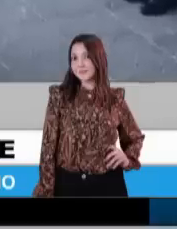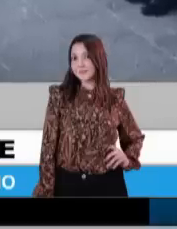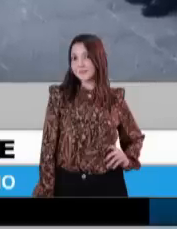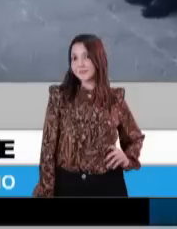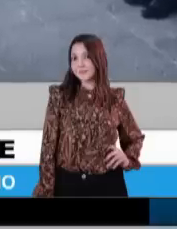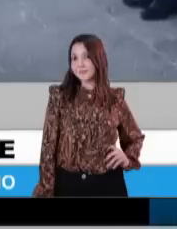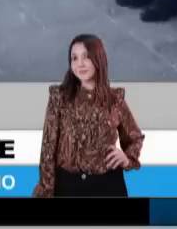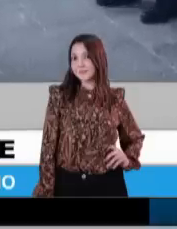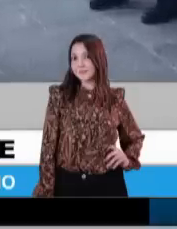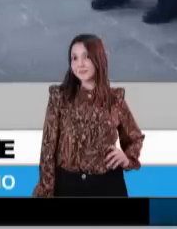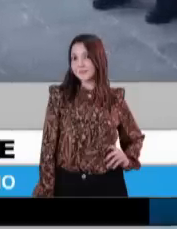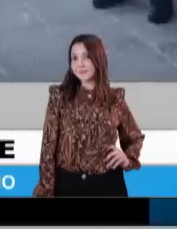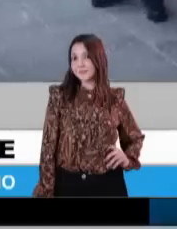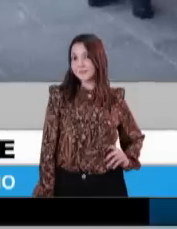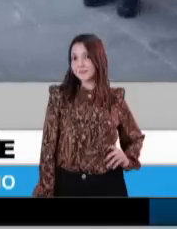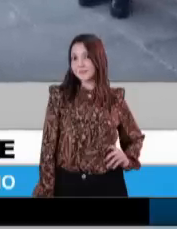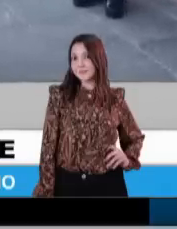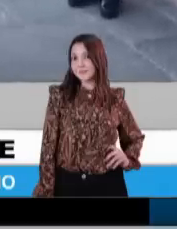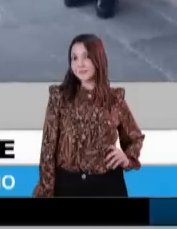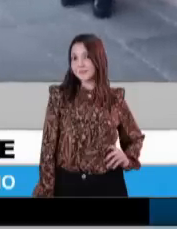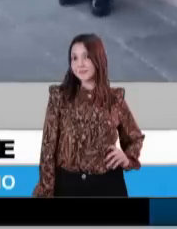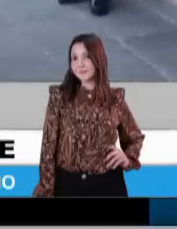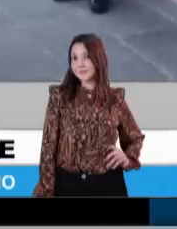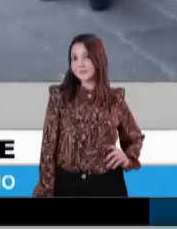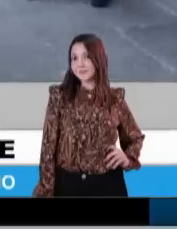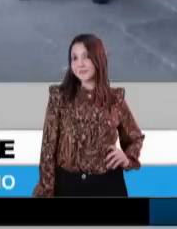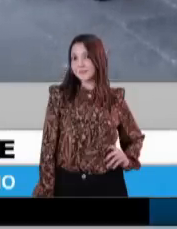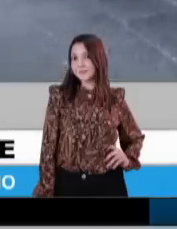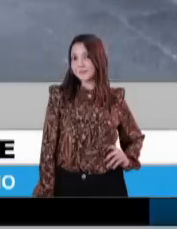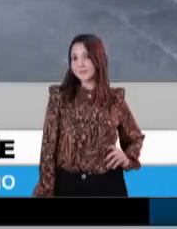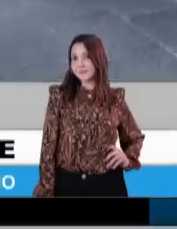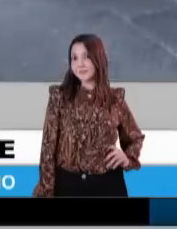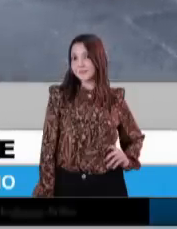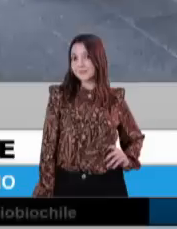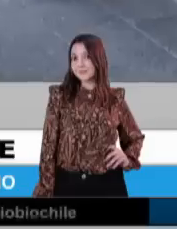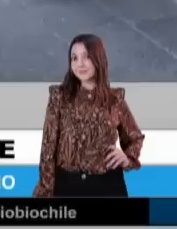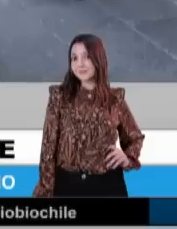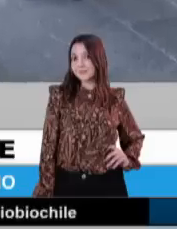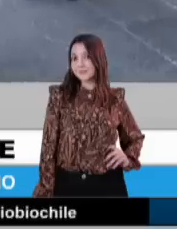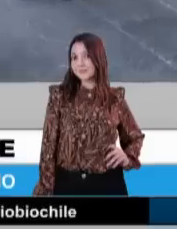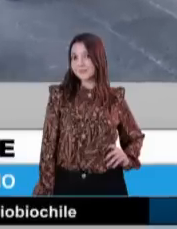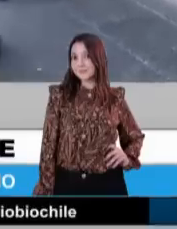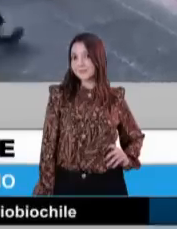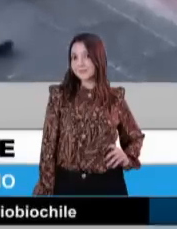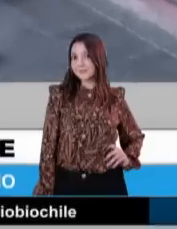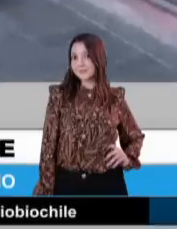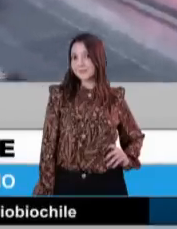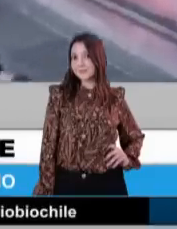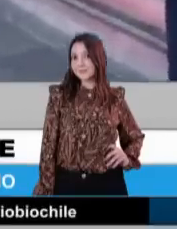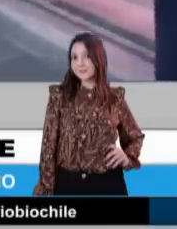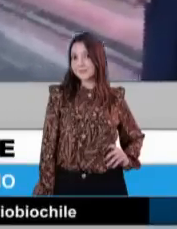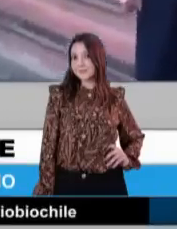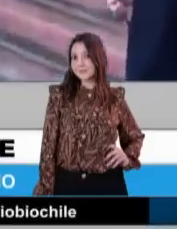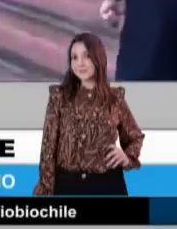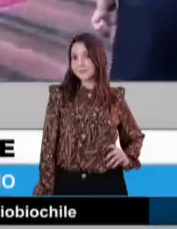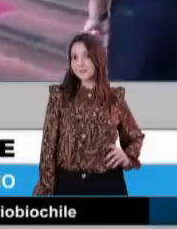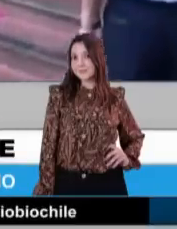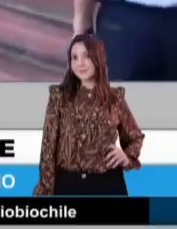septiembre, también gravísimo, que estén mirando para otro lado y no se den cuenta de nada de lo que les está pasando. Las dos alternativas